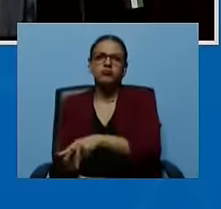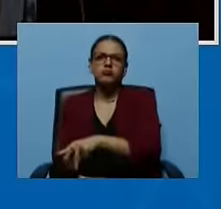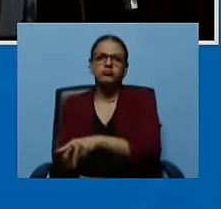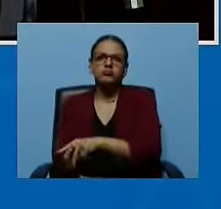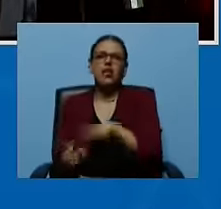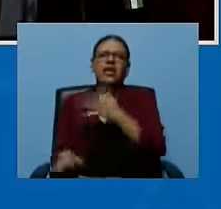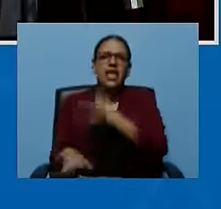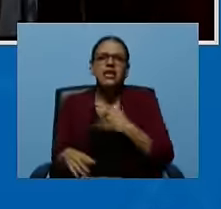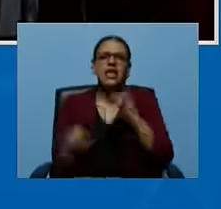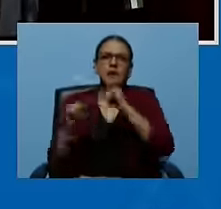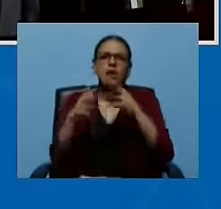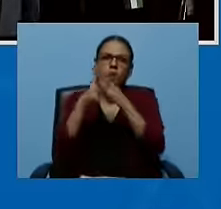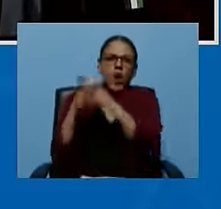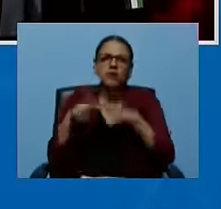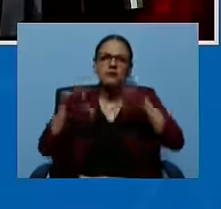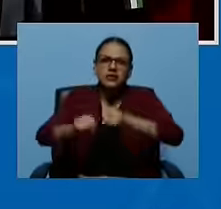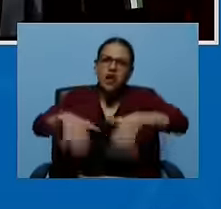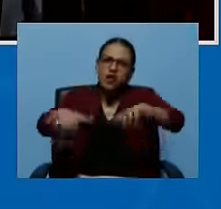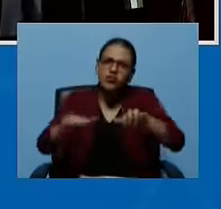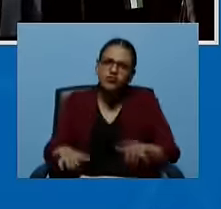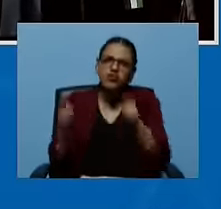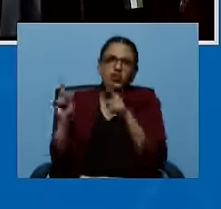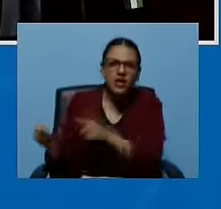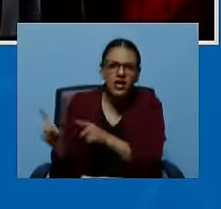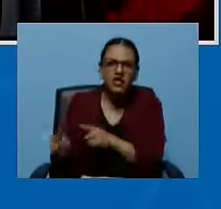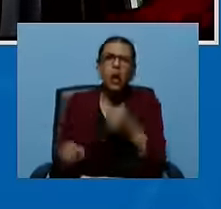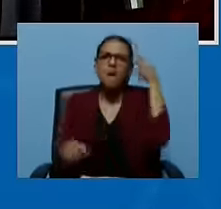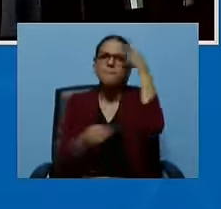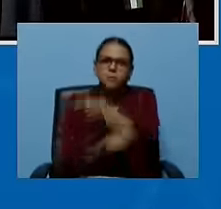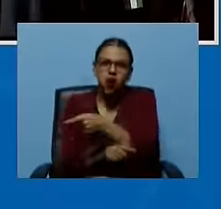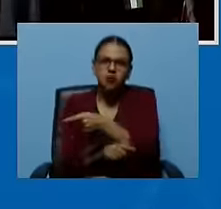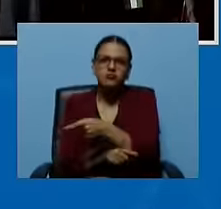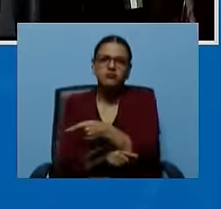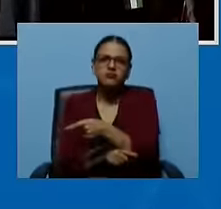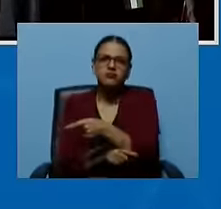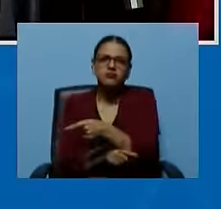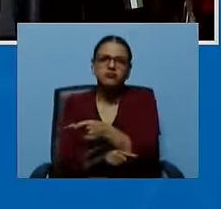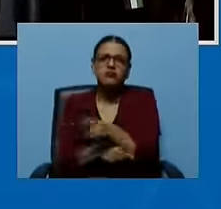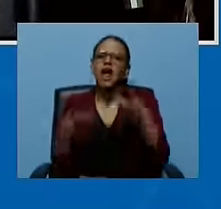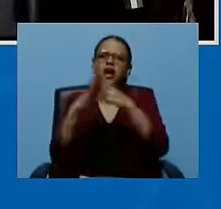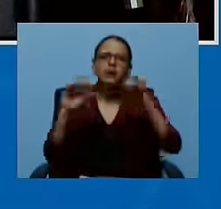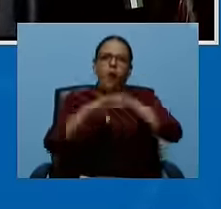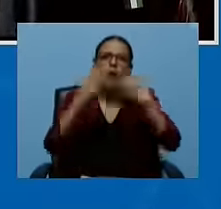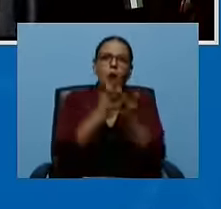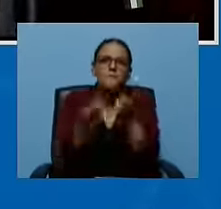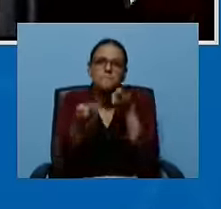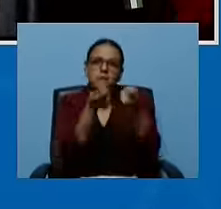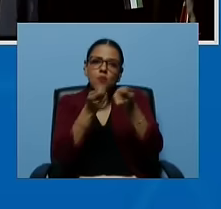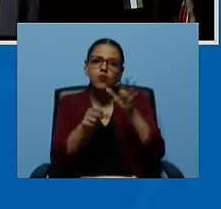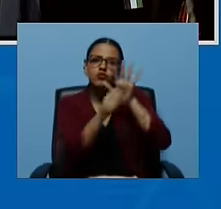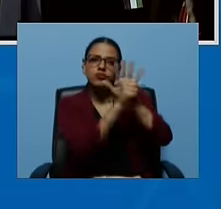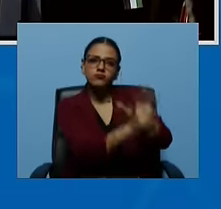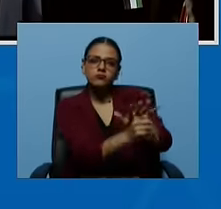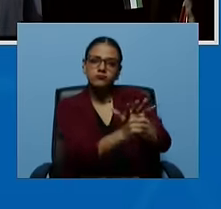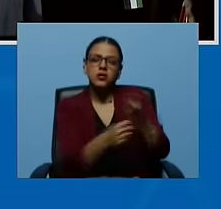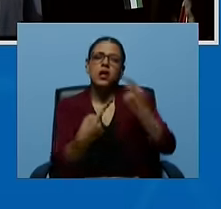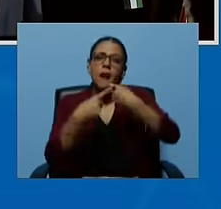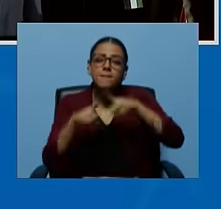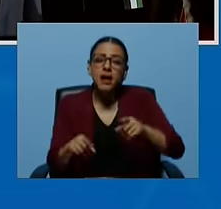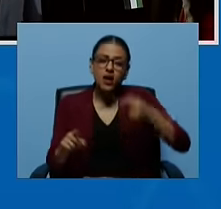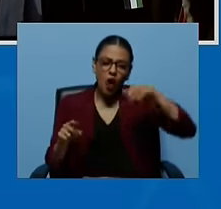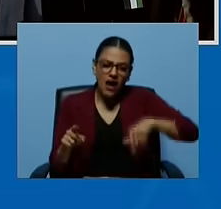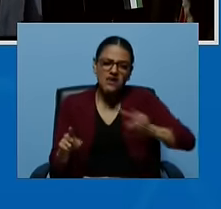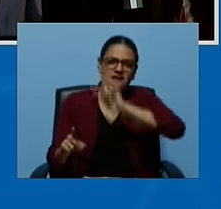quiere el imperio norteamericano imponer en el mundo. Pero con la